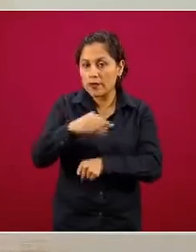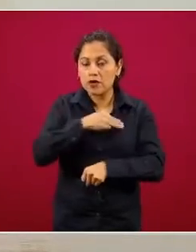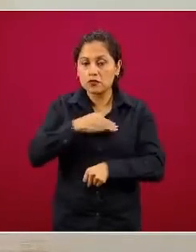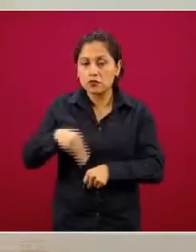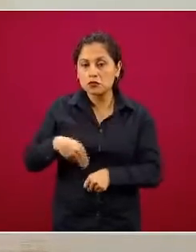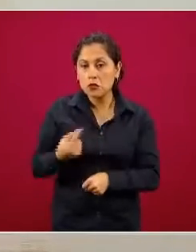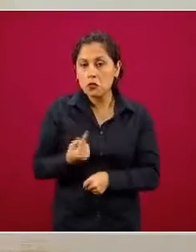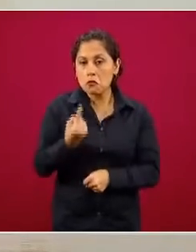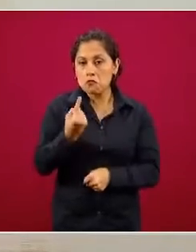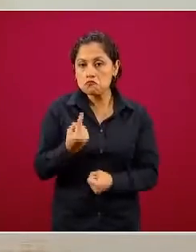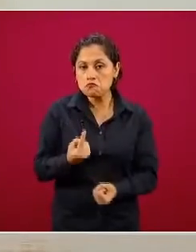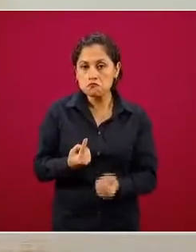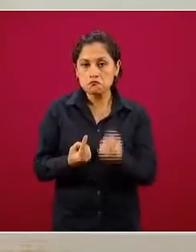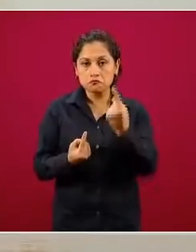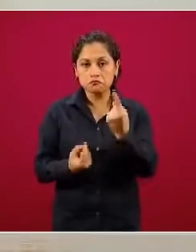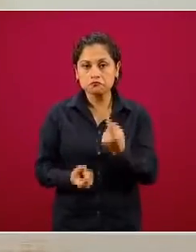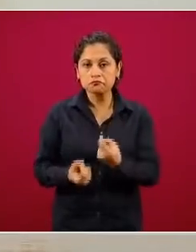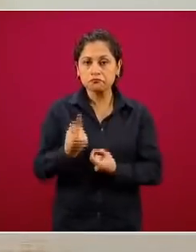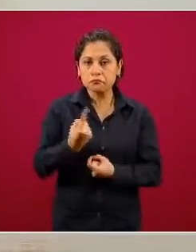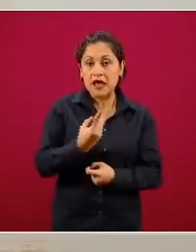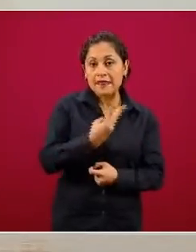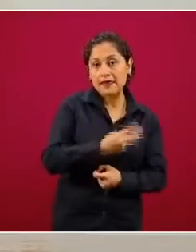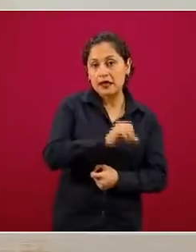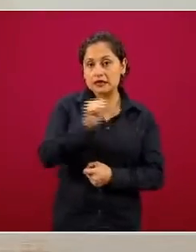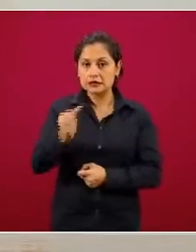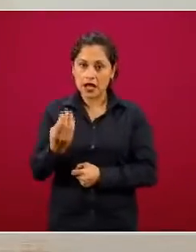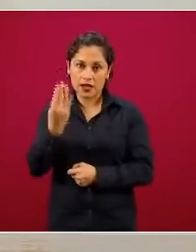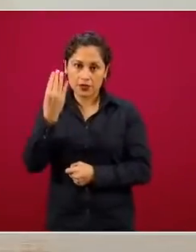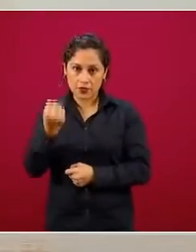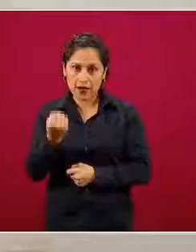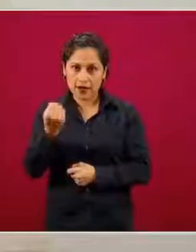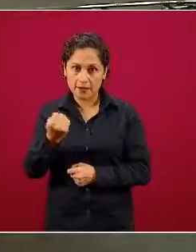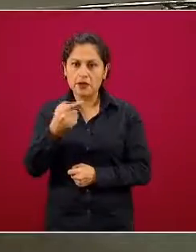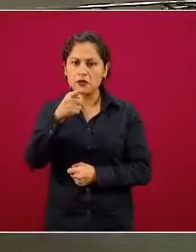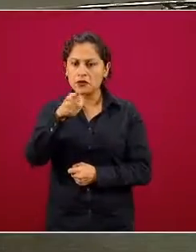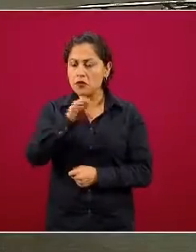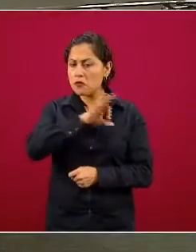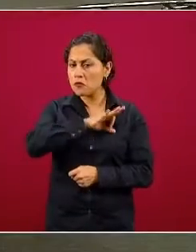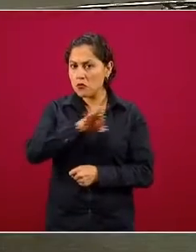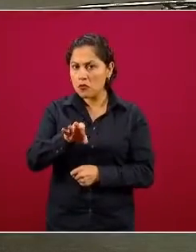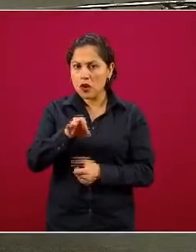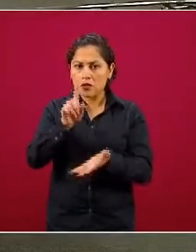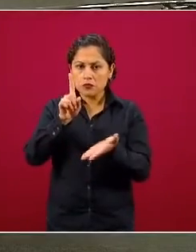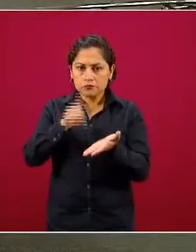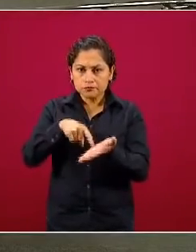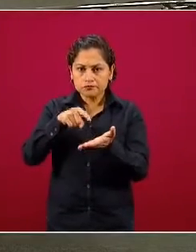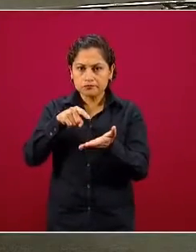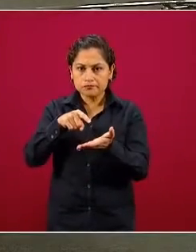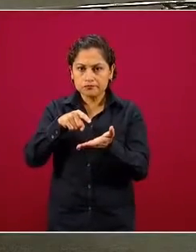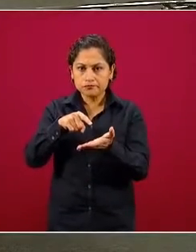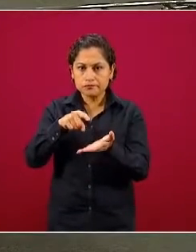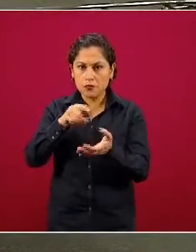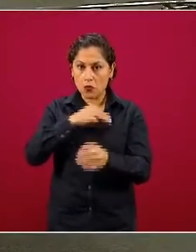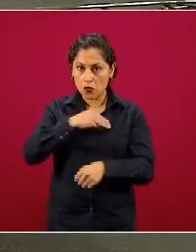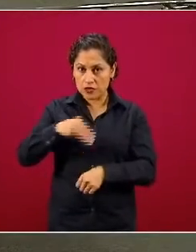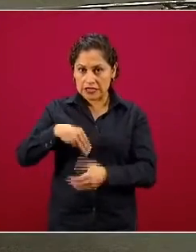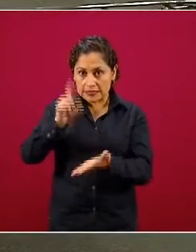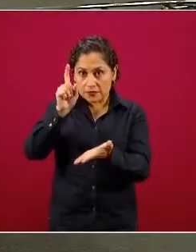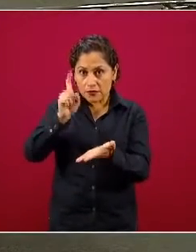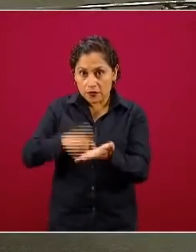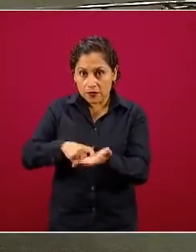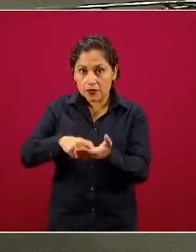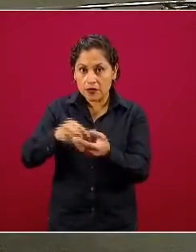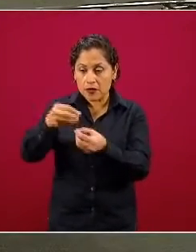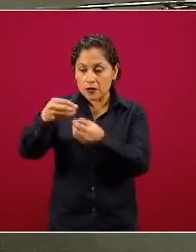con 2 casos, con 3 a 9 casos, con la ventaja que es interactivo. En el momento que ustedes le dan un clic al municipio, les dice